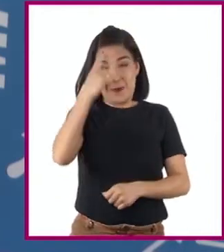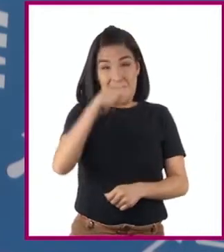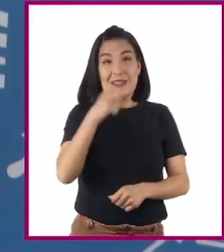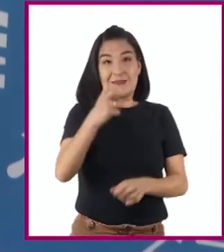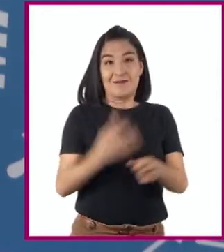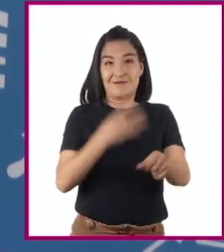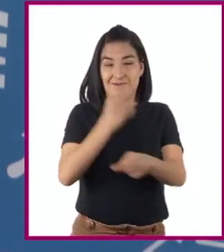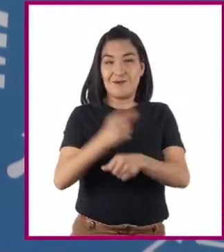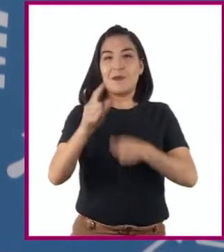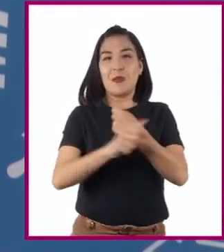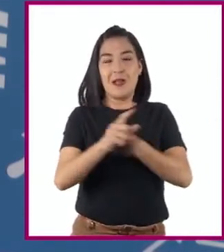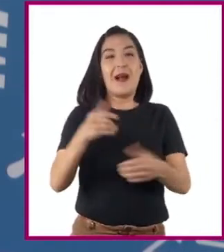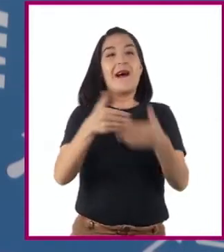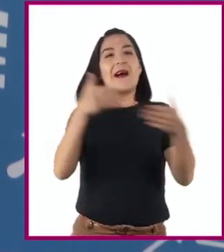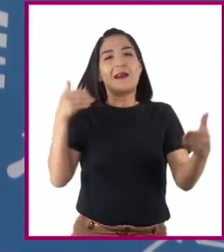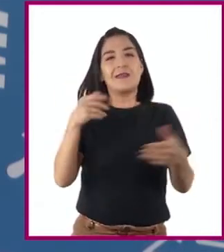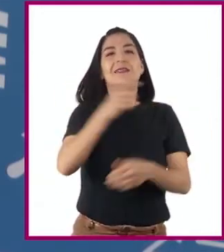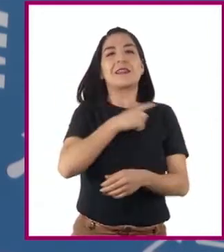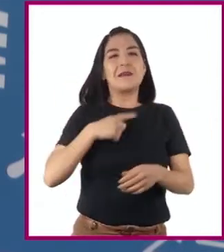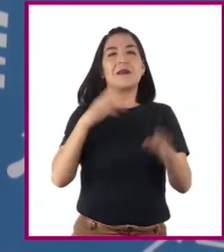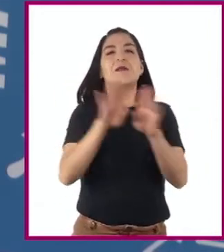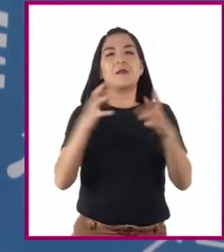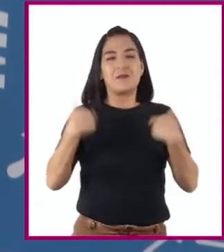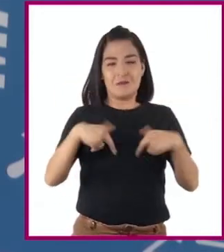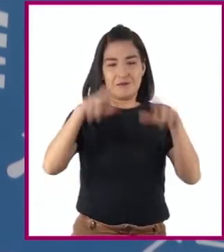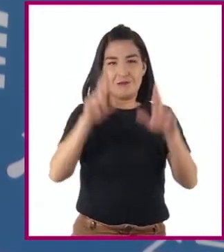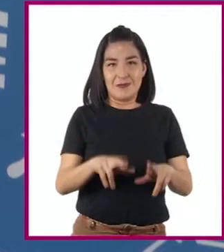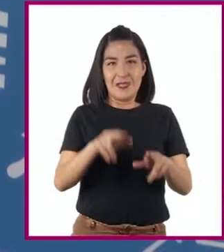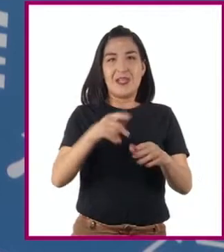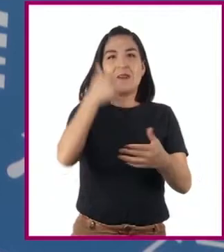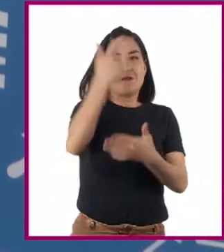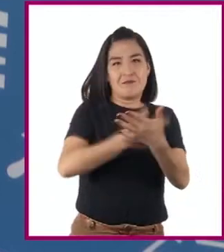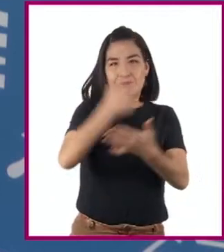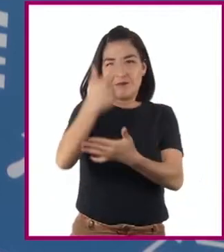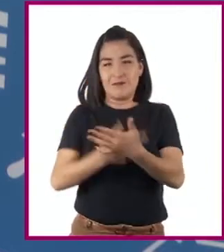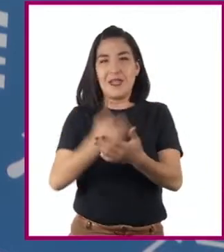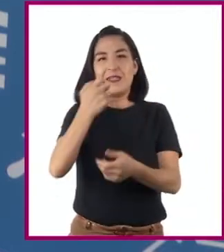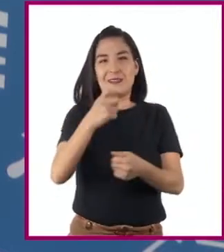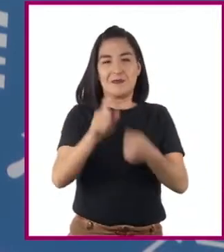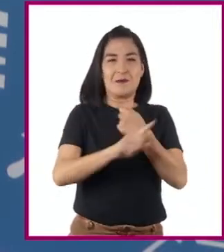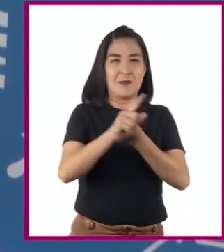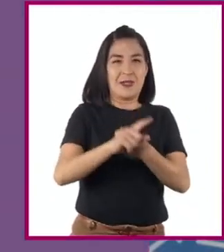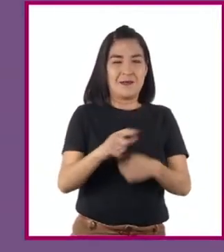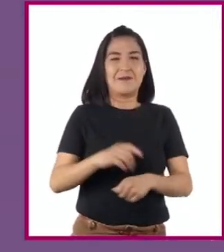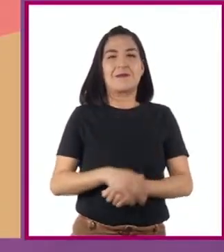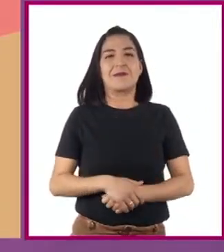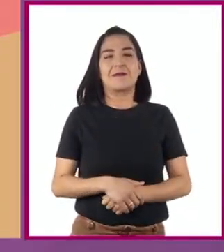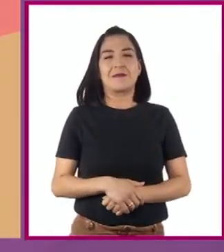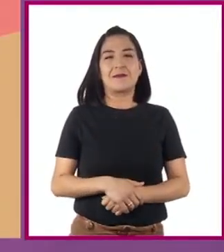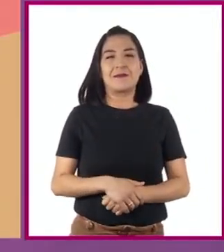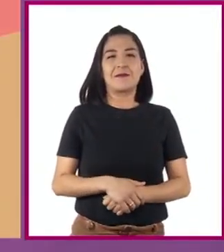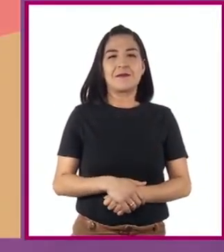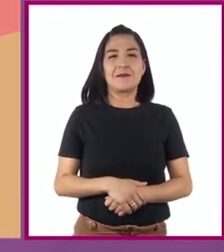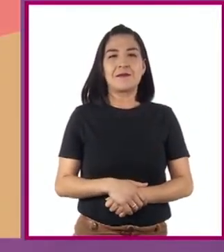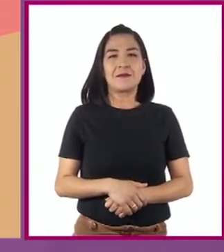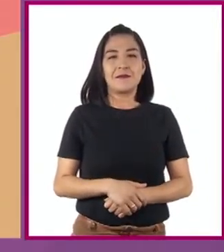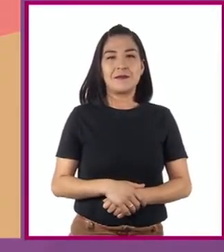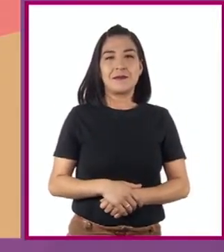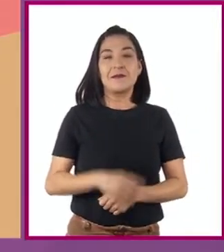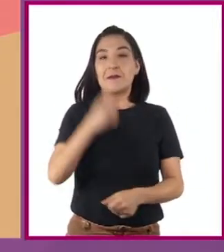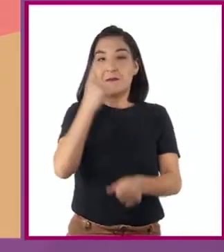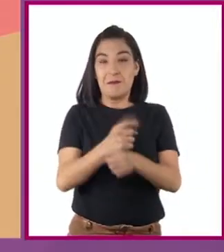el problema, antes vamos a representar algebraicamente la situación que modeló Joshua.